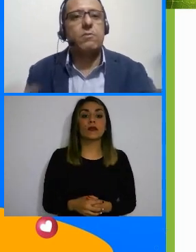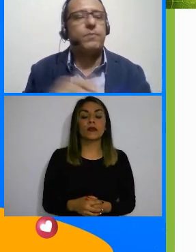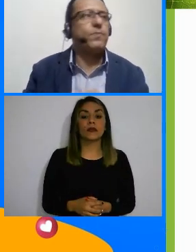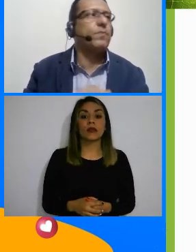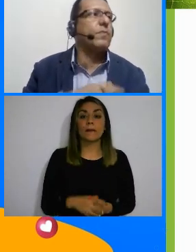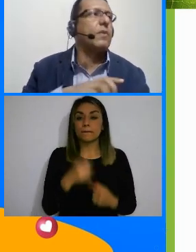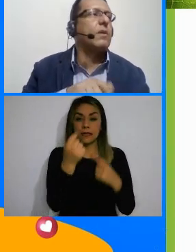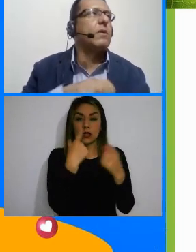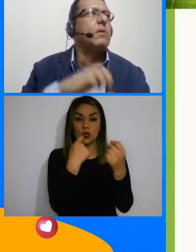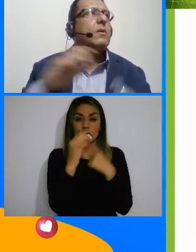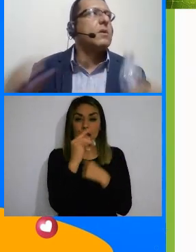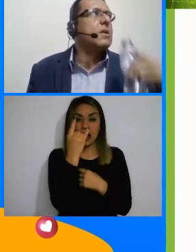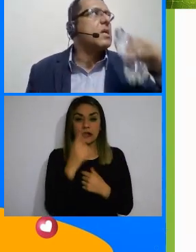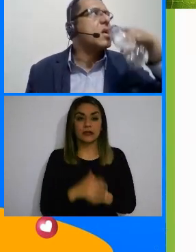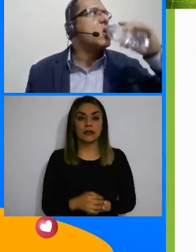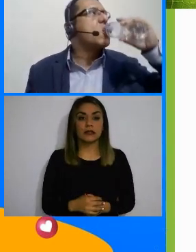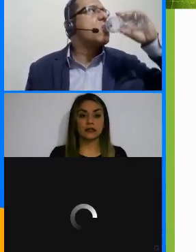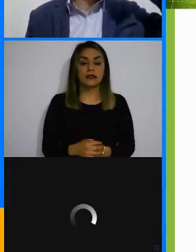hasta ahí, no?